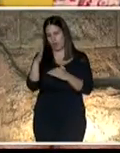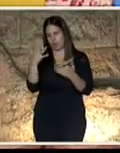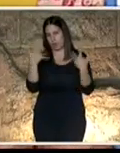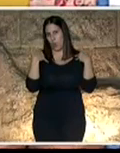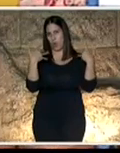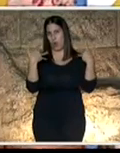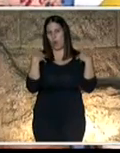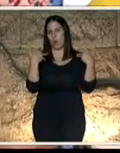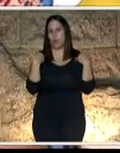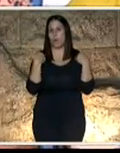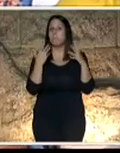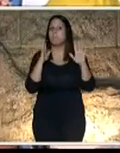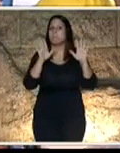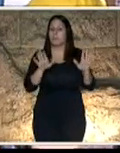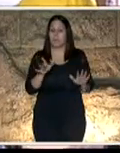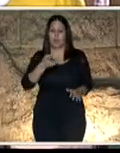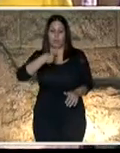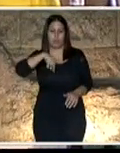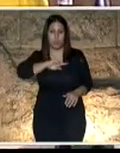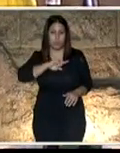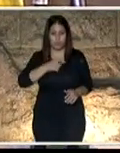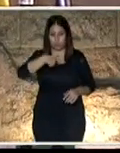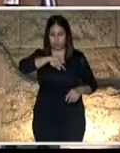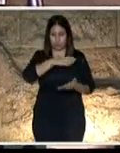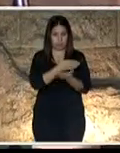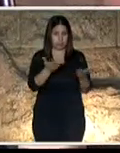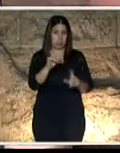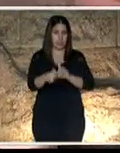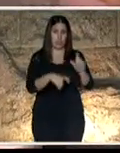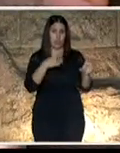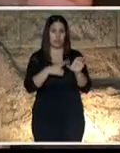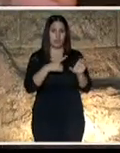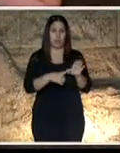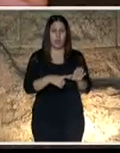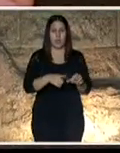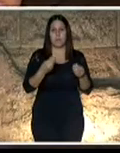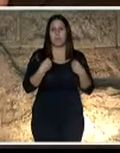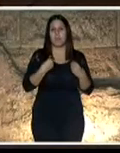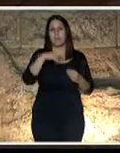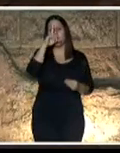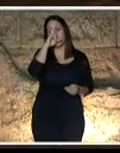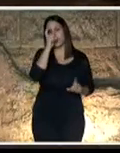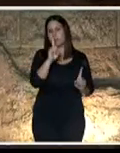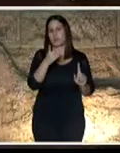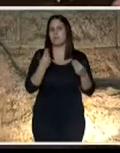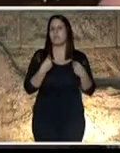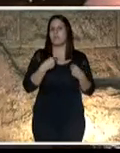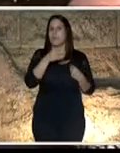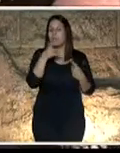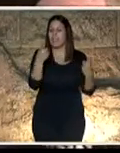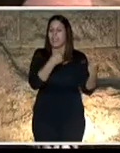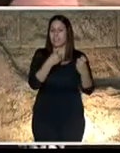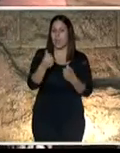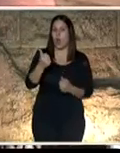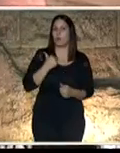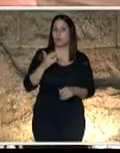Sin embargo, nosotros, nuestra gente, no vive de recuerdos sino de oportunidades para nuestros hijos